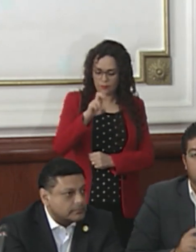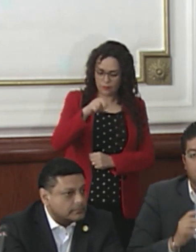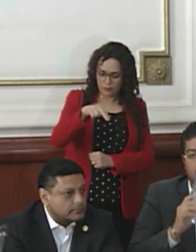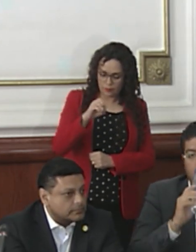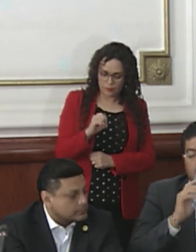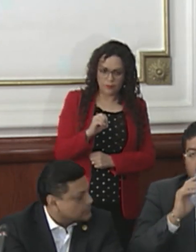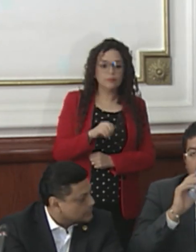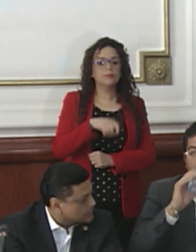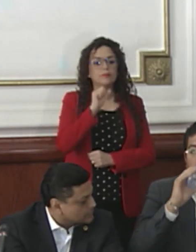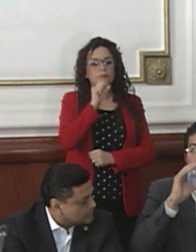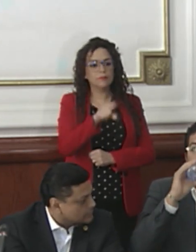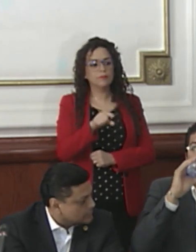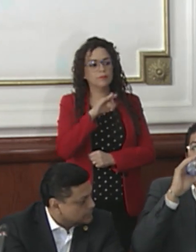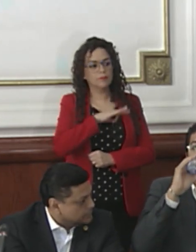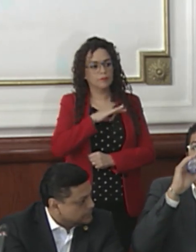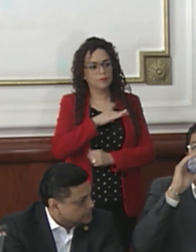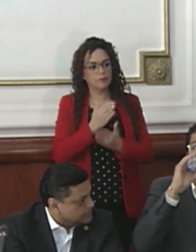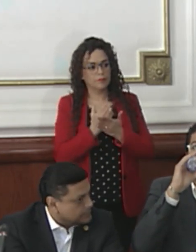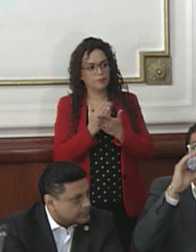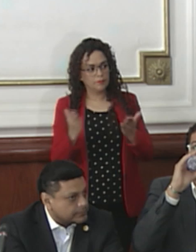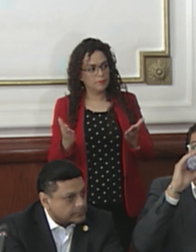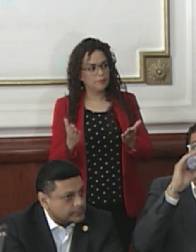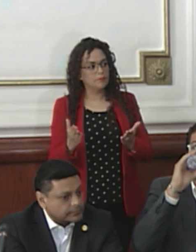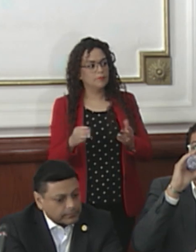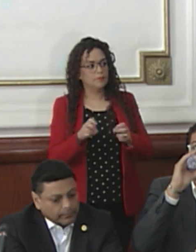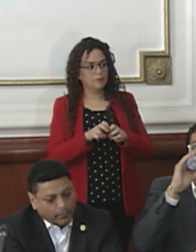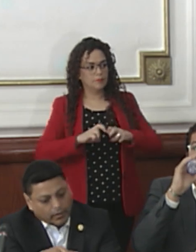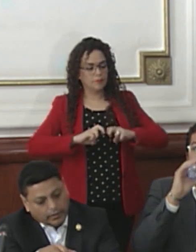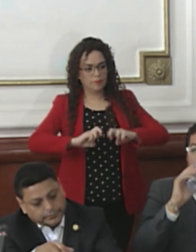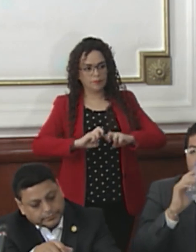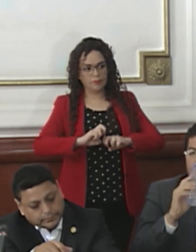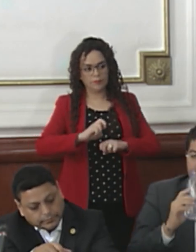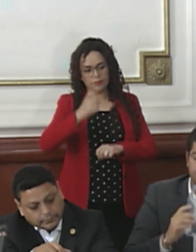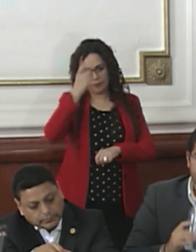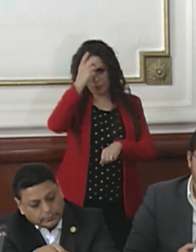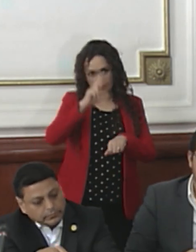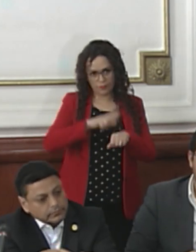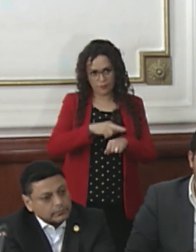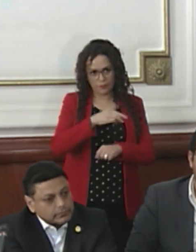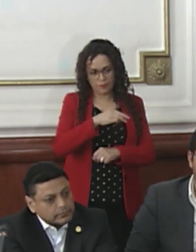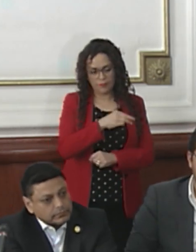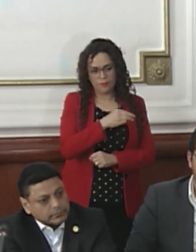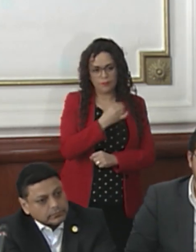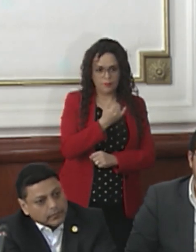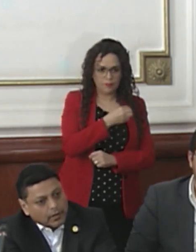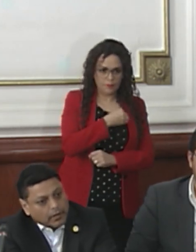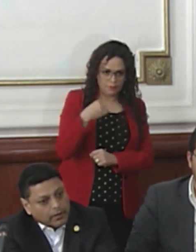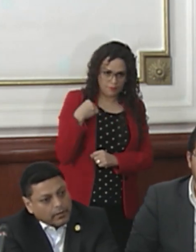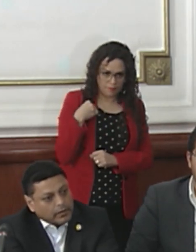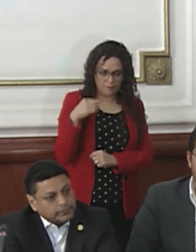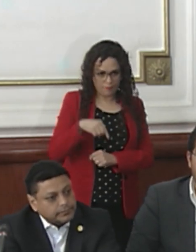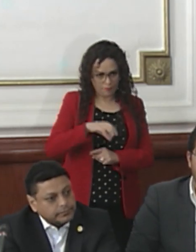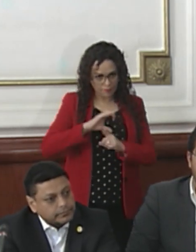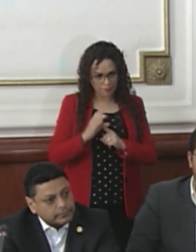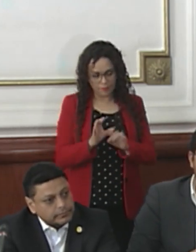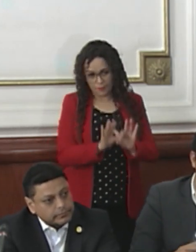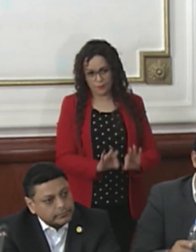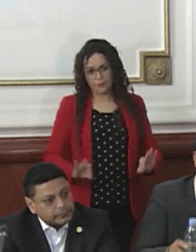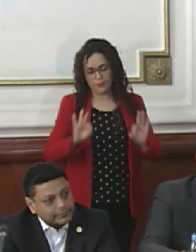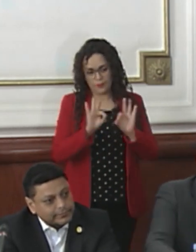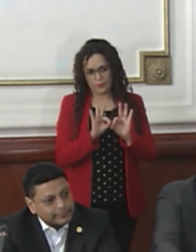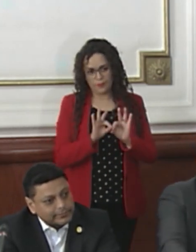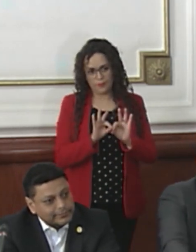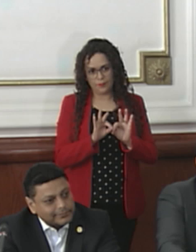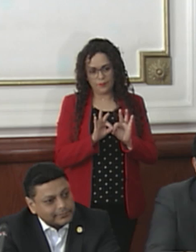Enhorabuena también para los integrantes de la mesa directiva y para todas y todos los que somos integrantes en esta importantísima